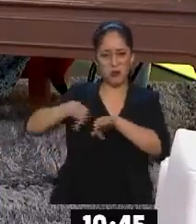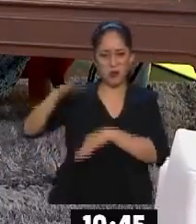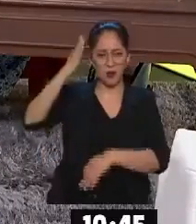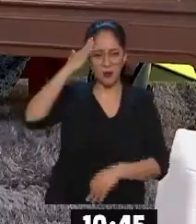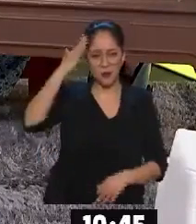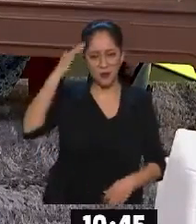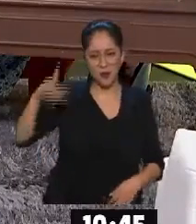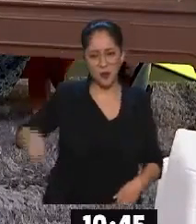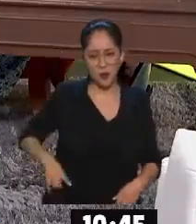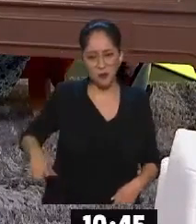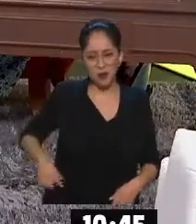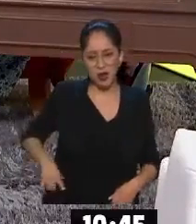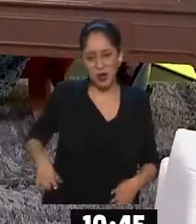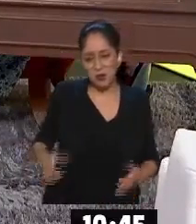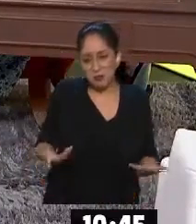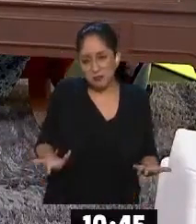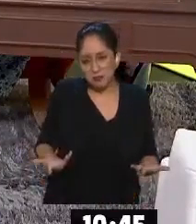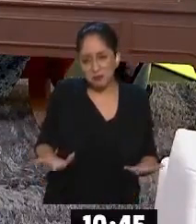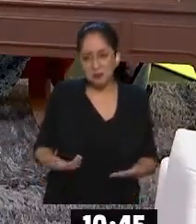Así es, pues bueno,